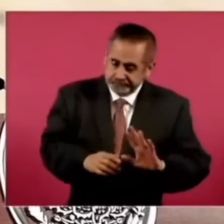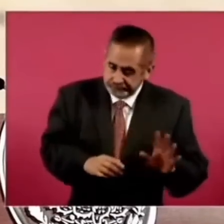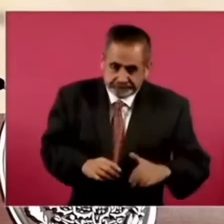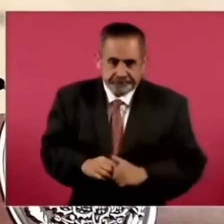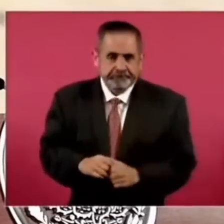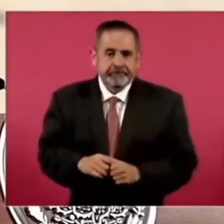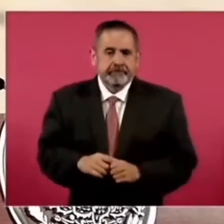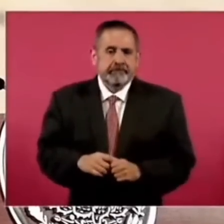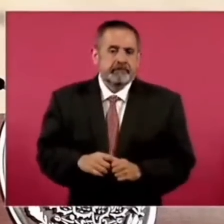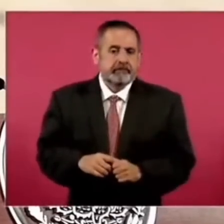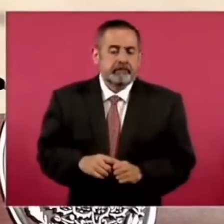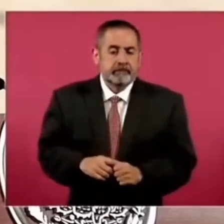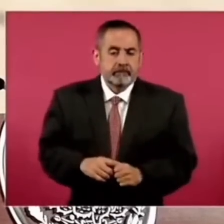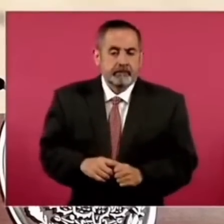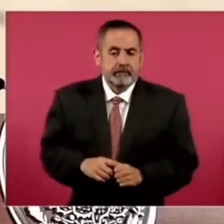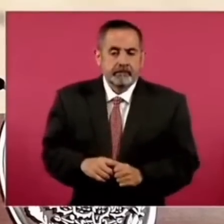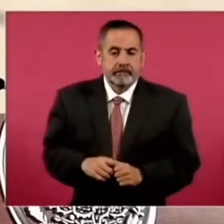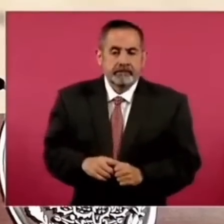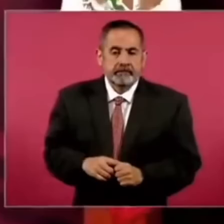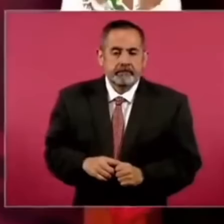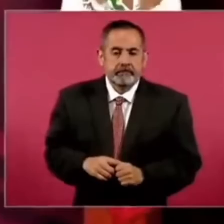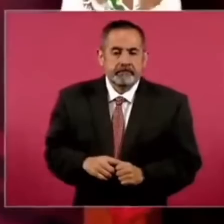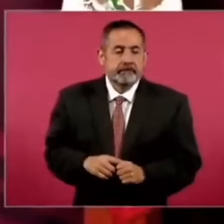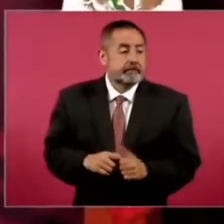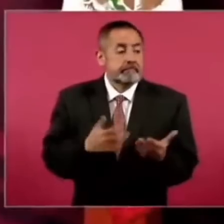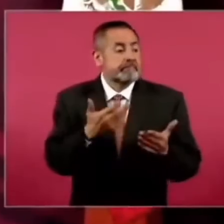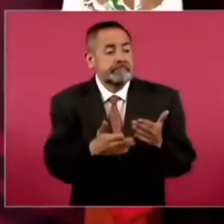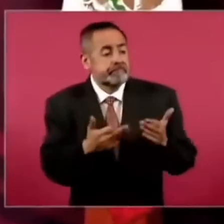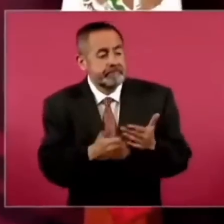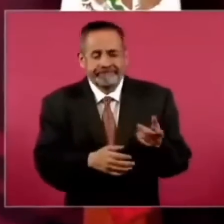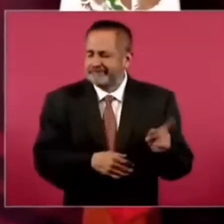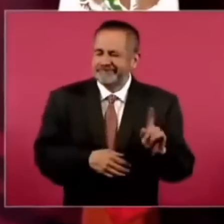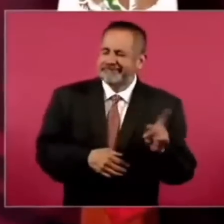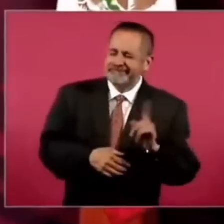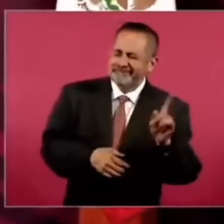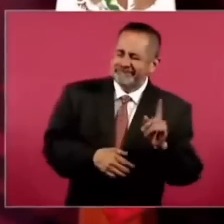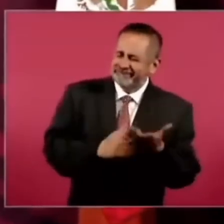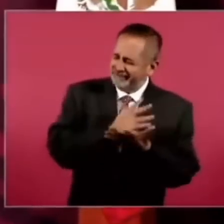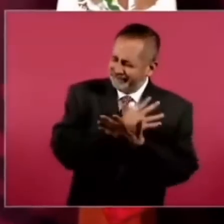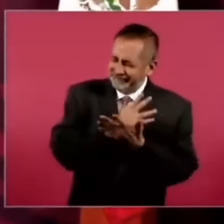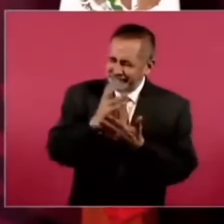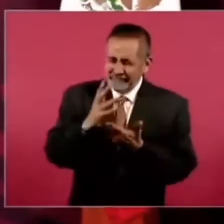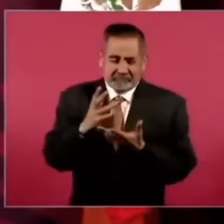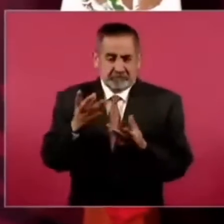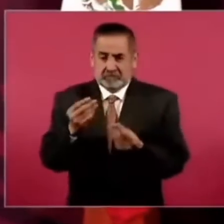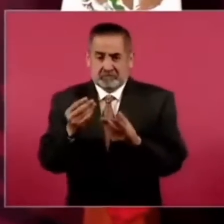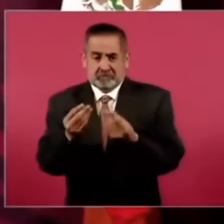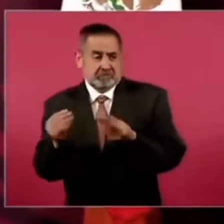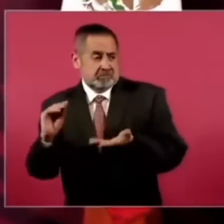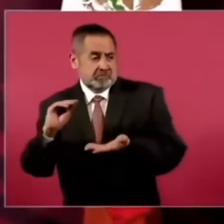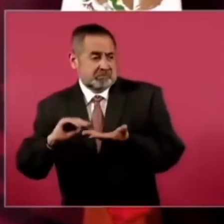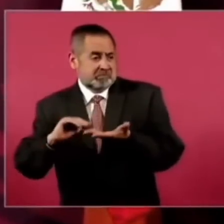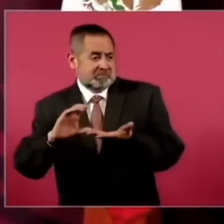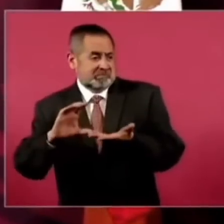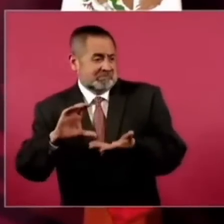No es que les haga falta, tienen de más,